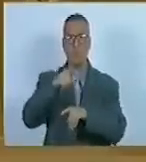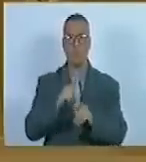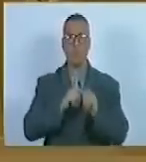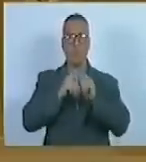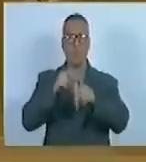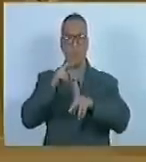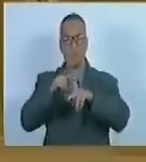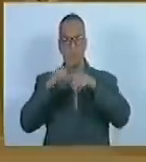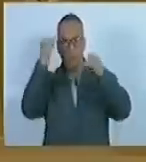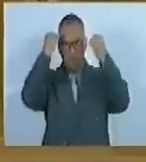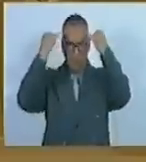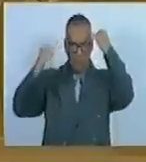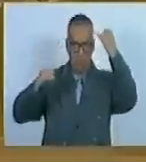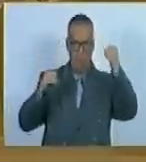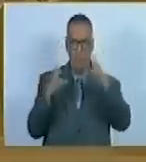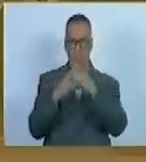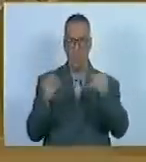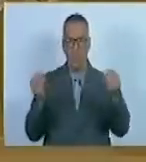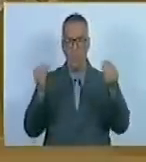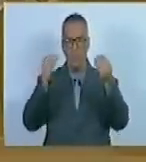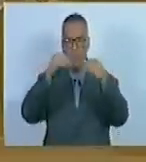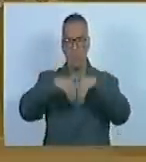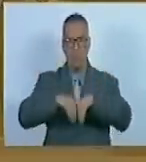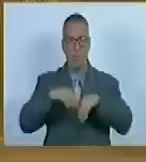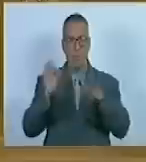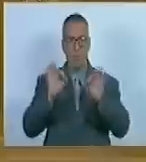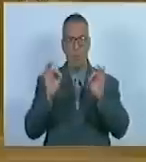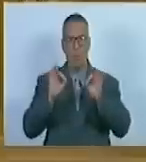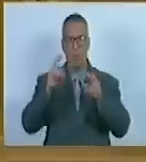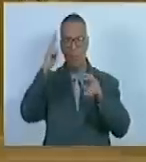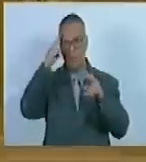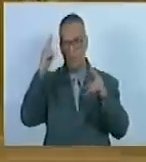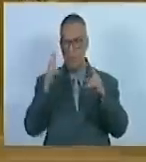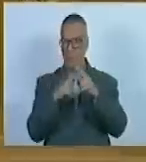fraguaron el desconocimiento,